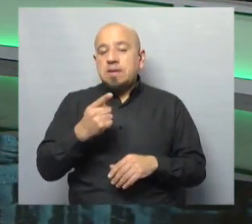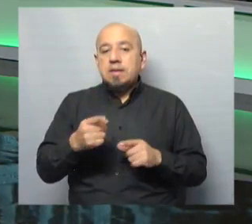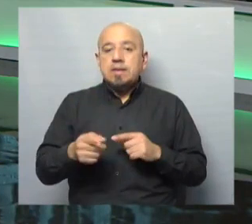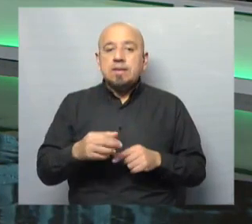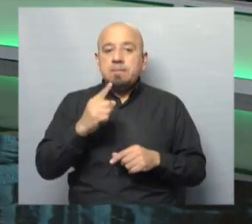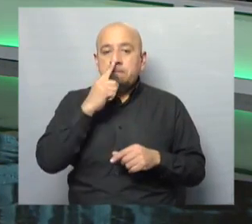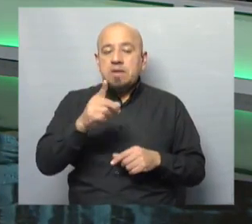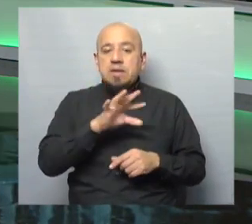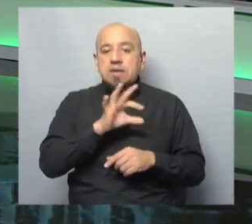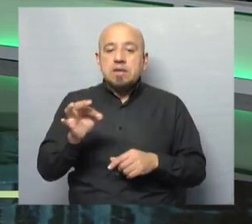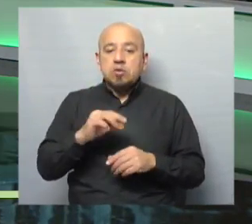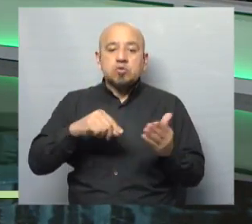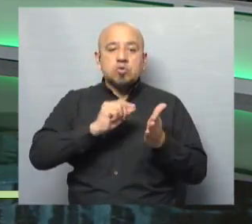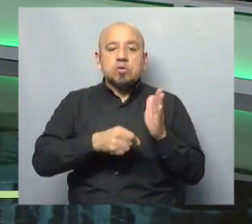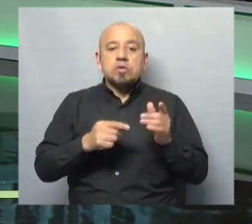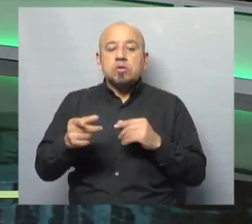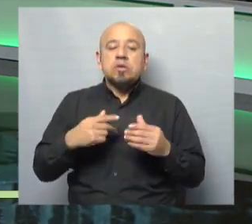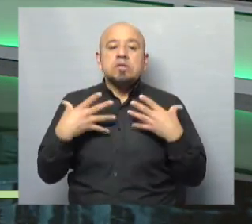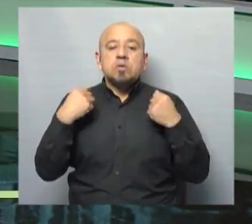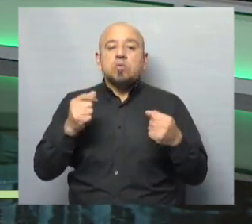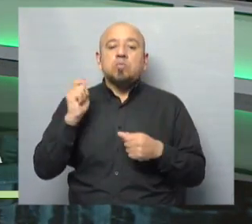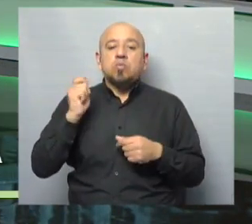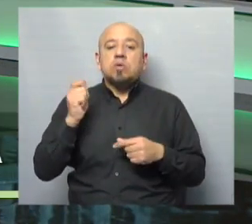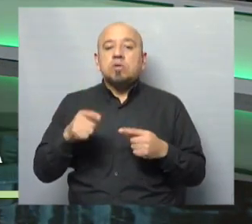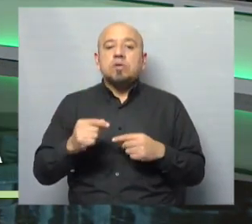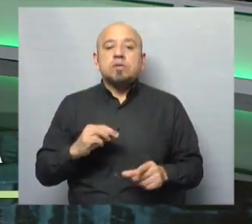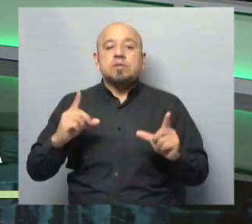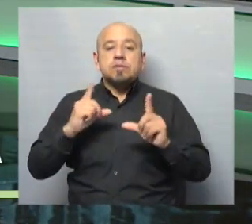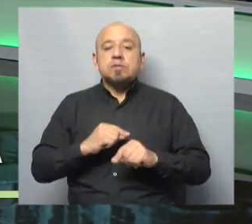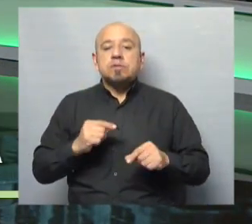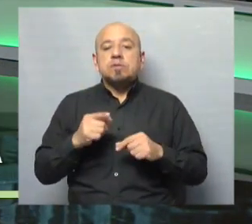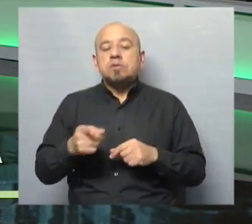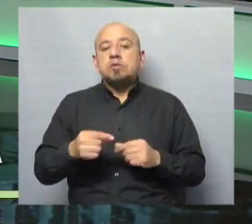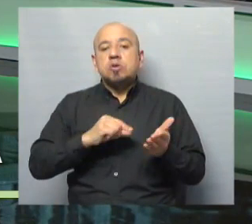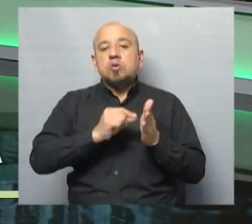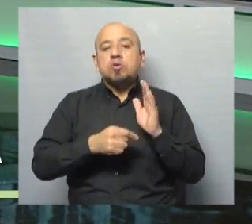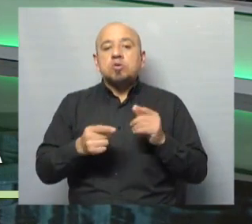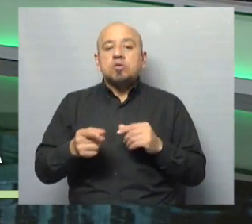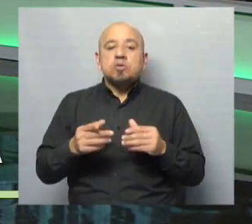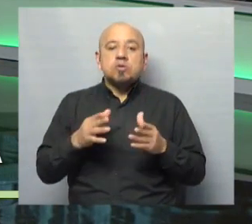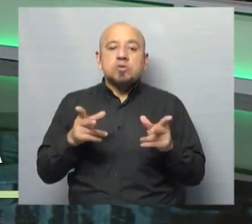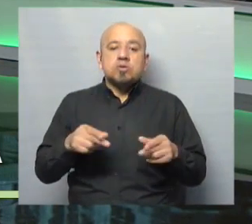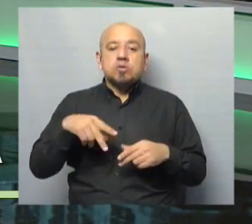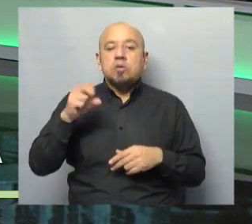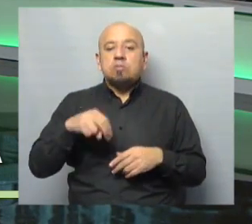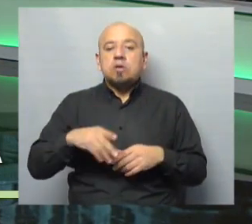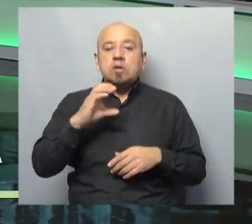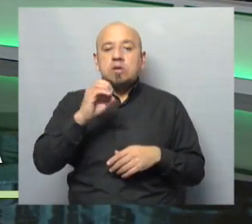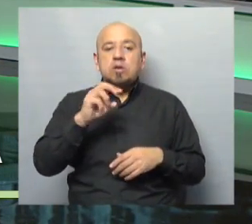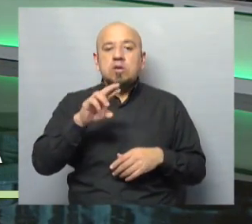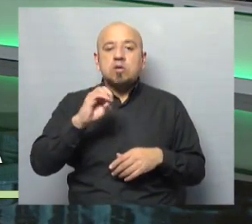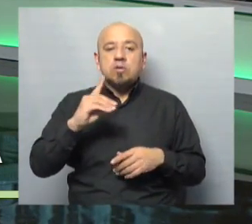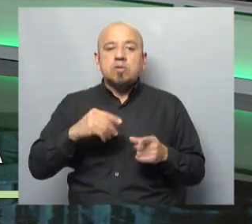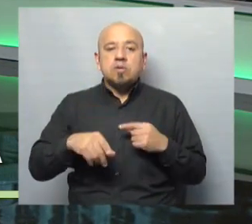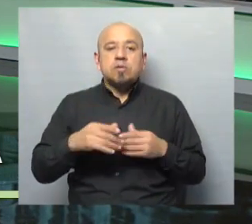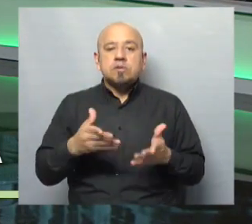1.500 contratos de hecho de salud pública van a culminar estos son contratos que se hicieron en el marco del plan kobin y que viene ya